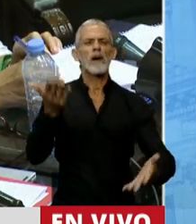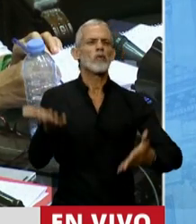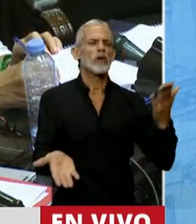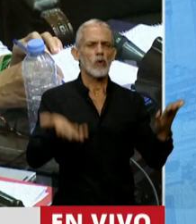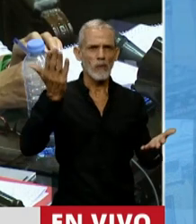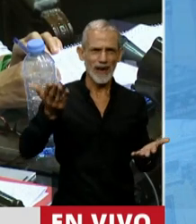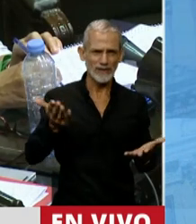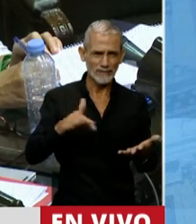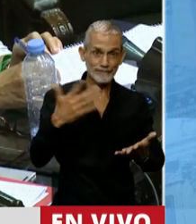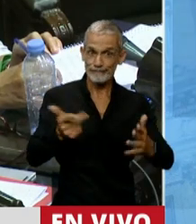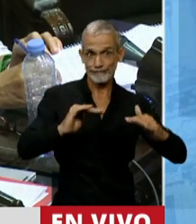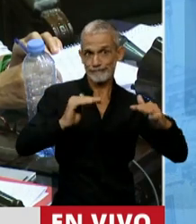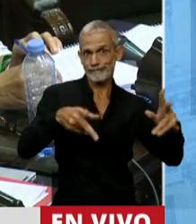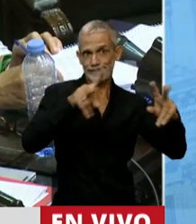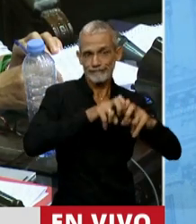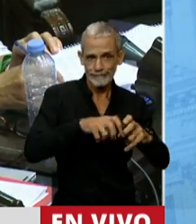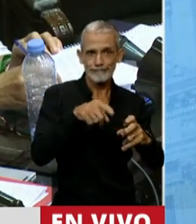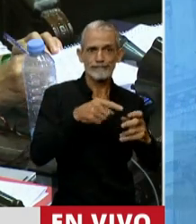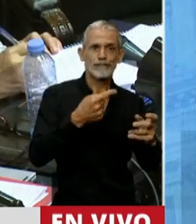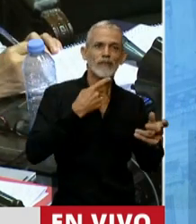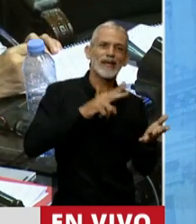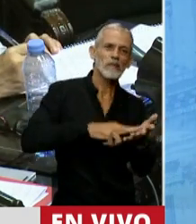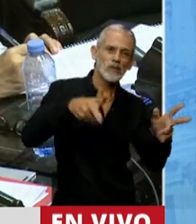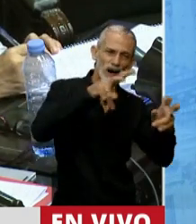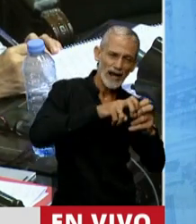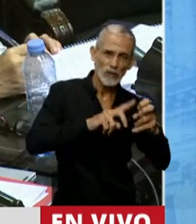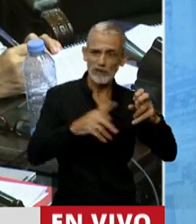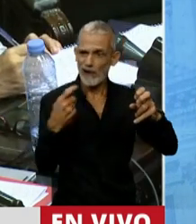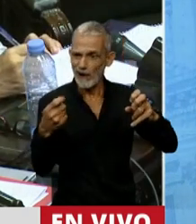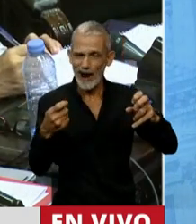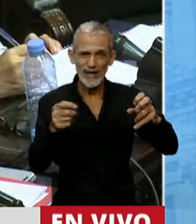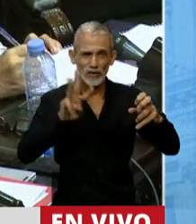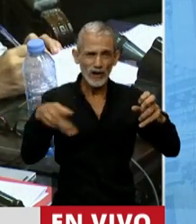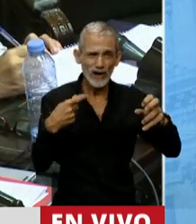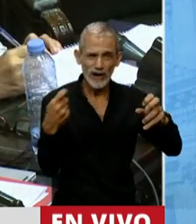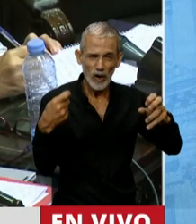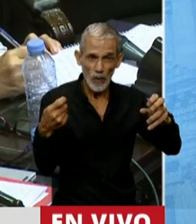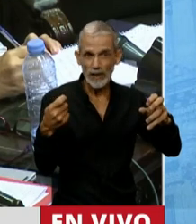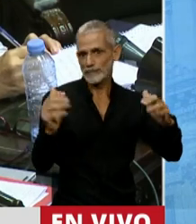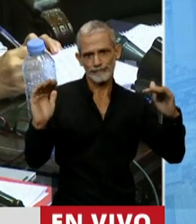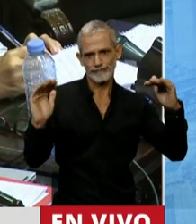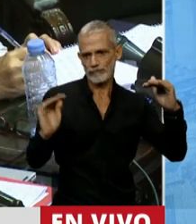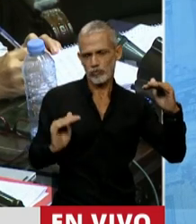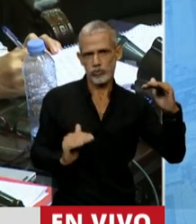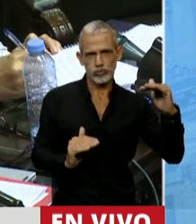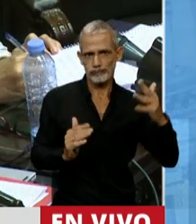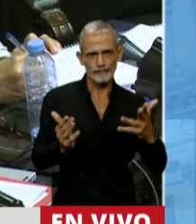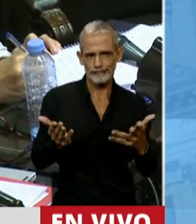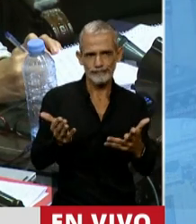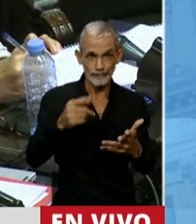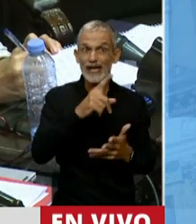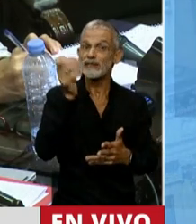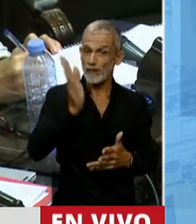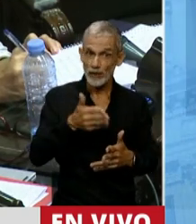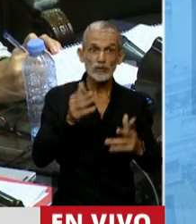generó el déficit previsional que hoy es el déficit que explica el 100% del